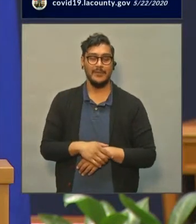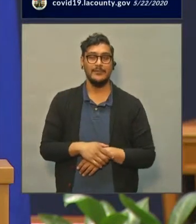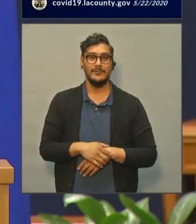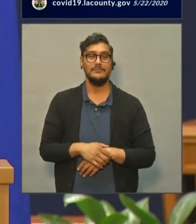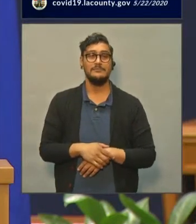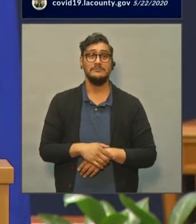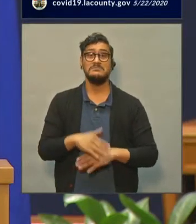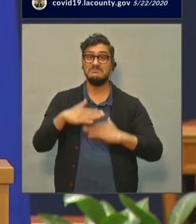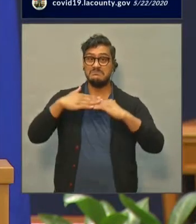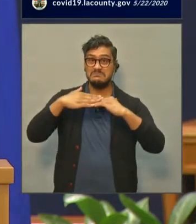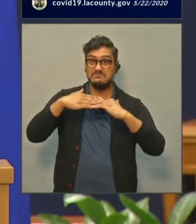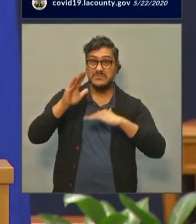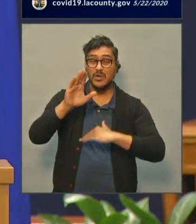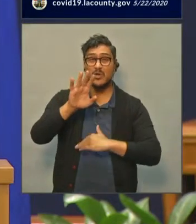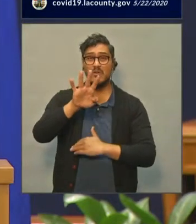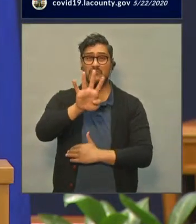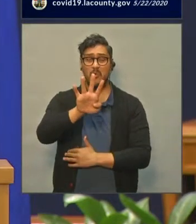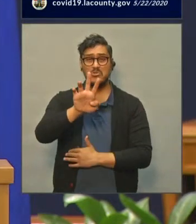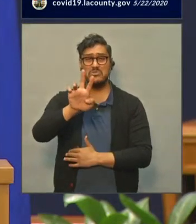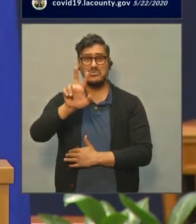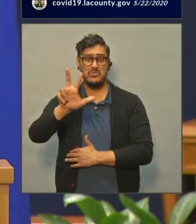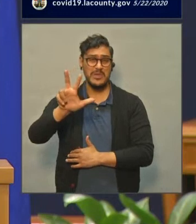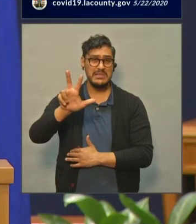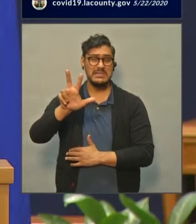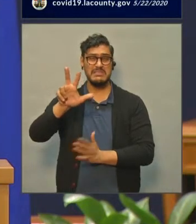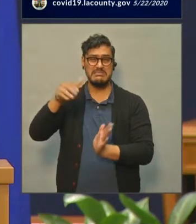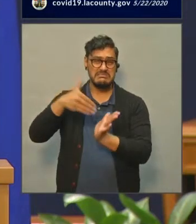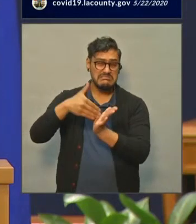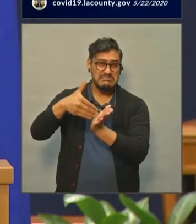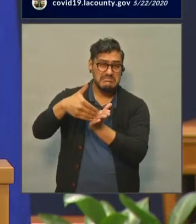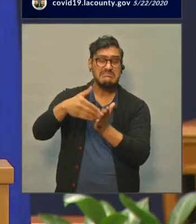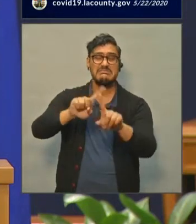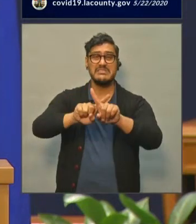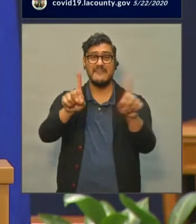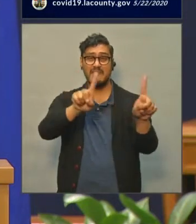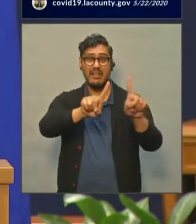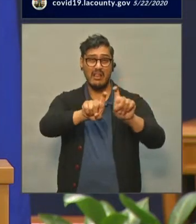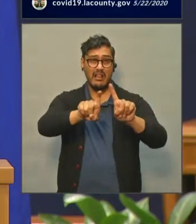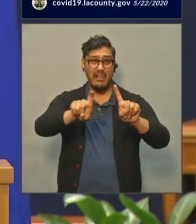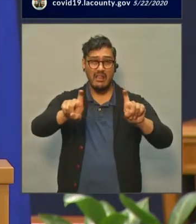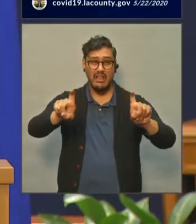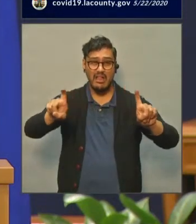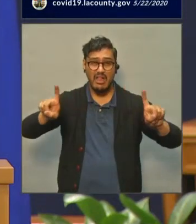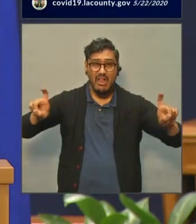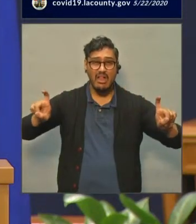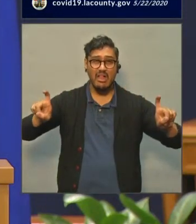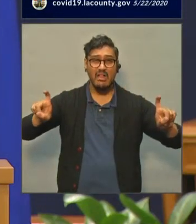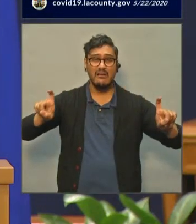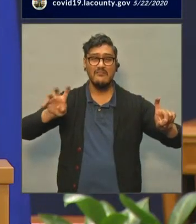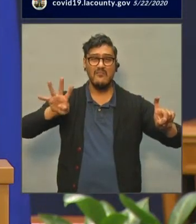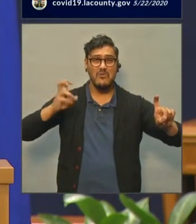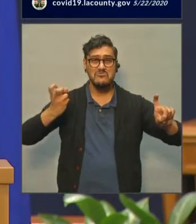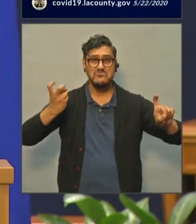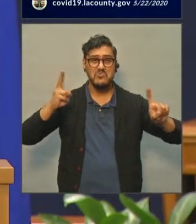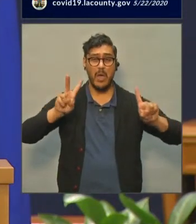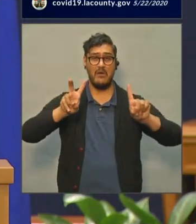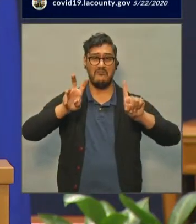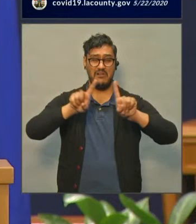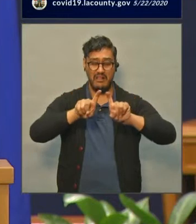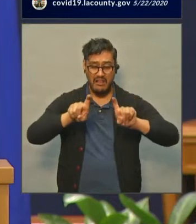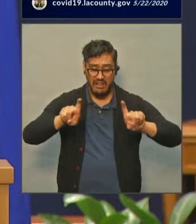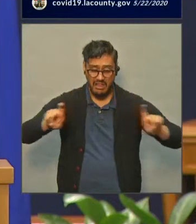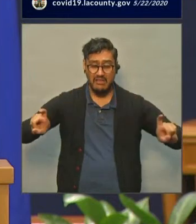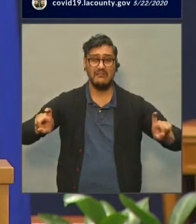Más de 412,000 resultados de las pruebas de COVID-19 han sido reportadas al Departamento de Salud